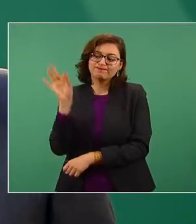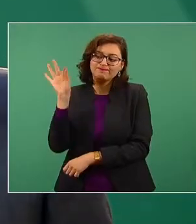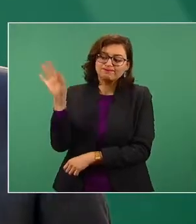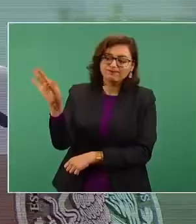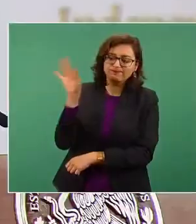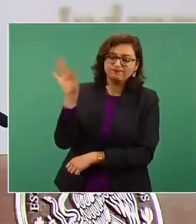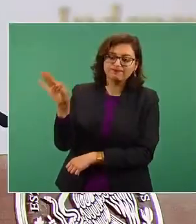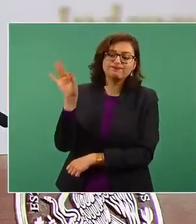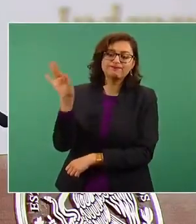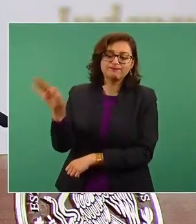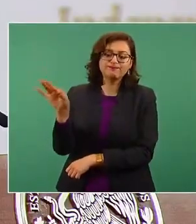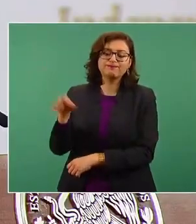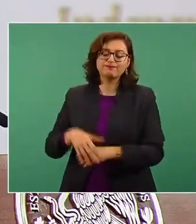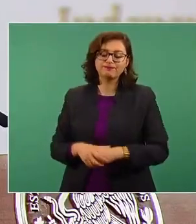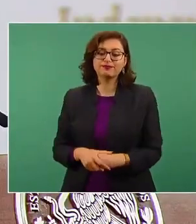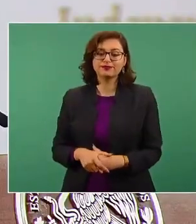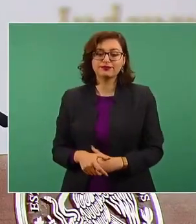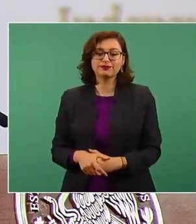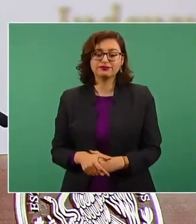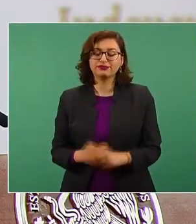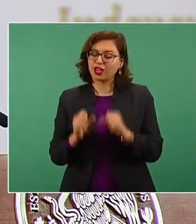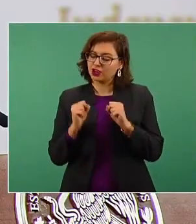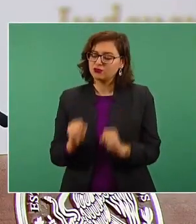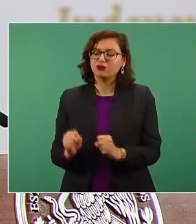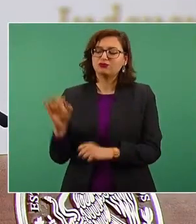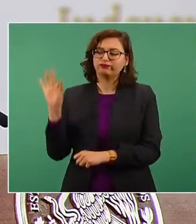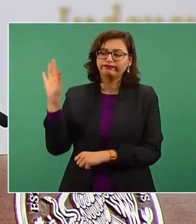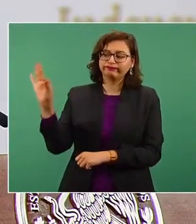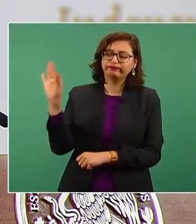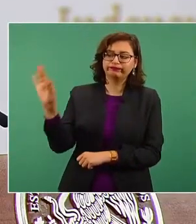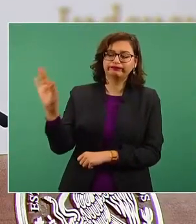inducidas a hacer eso.